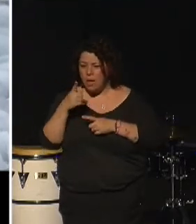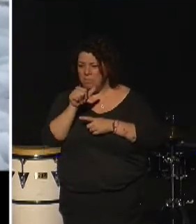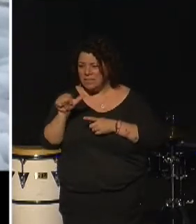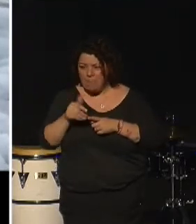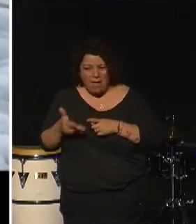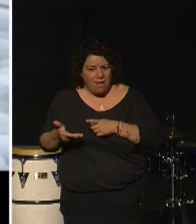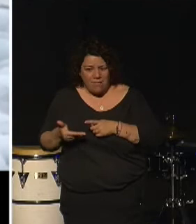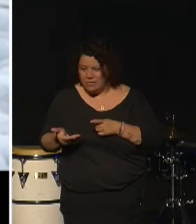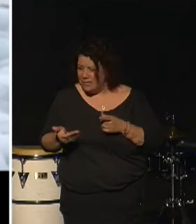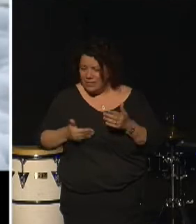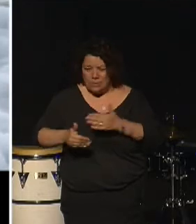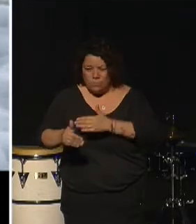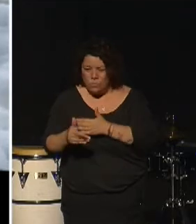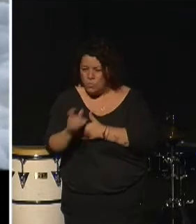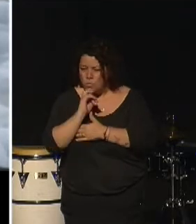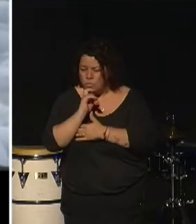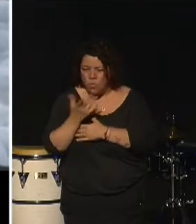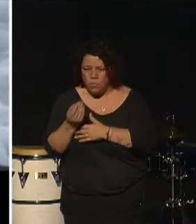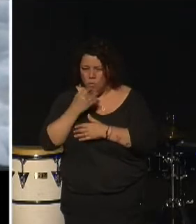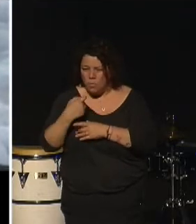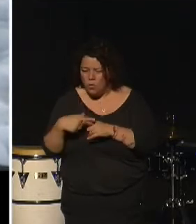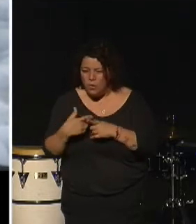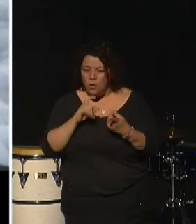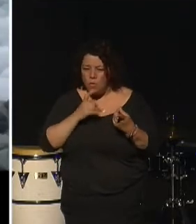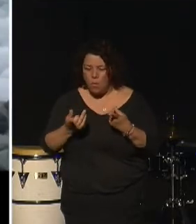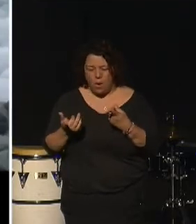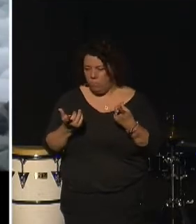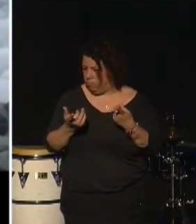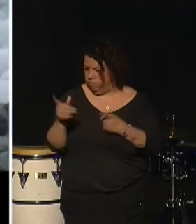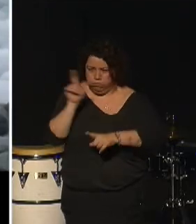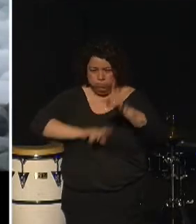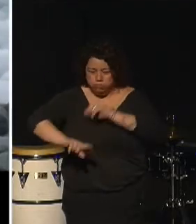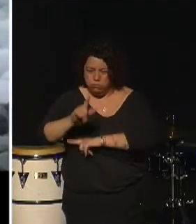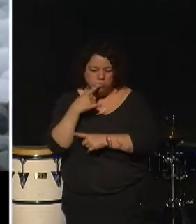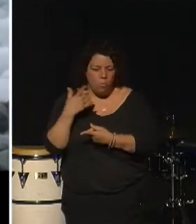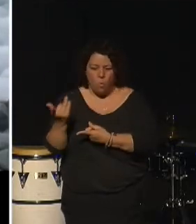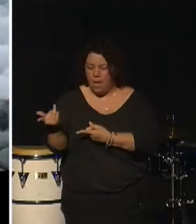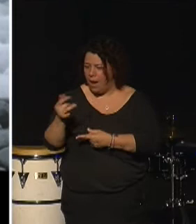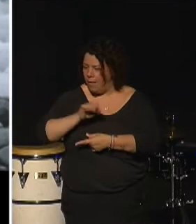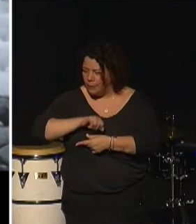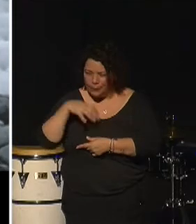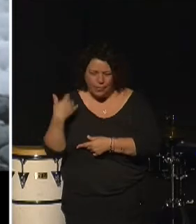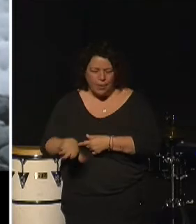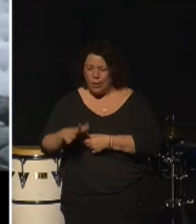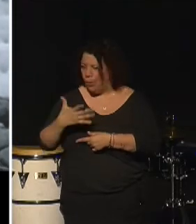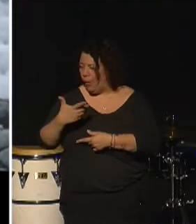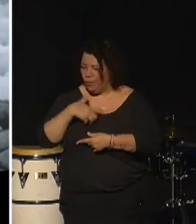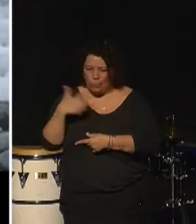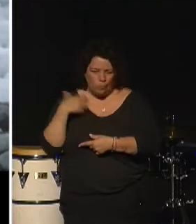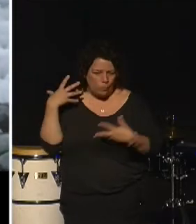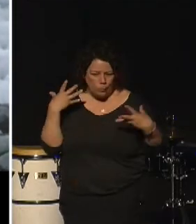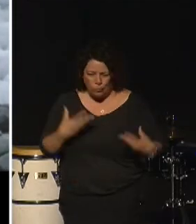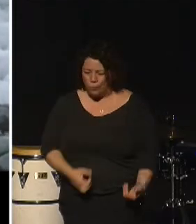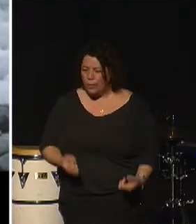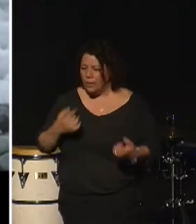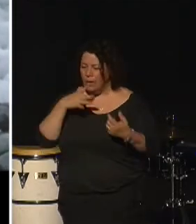más y va a ser una auténtica tragedia. Es una faena, me fastidia muchísimo, muchísimo, muchísimo.